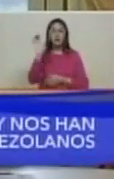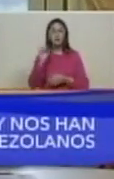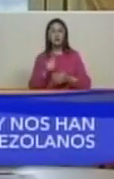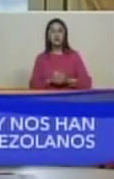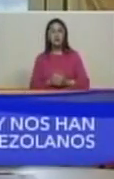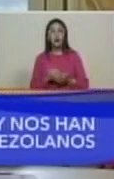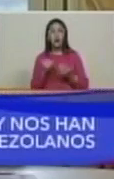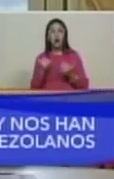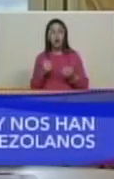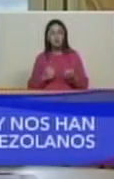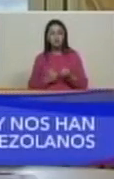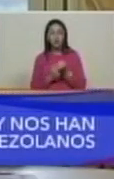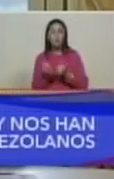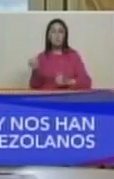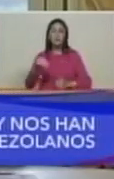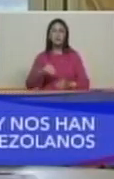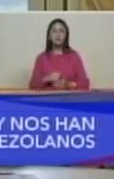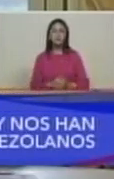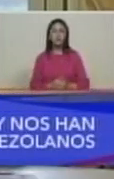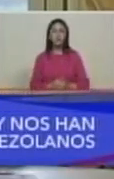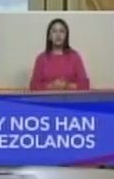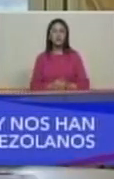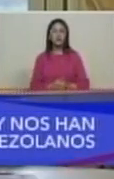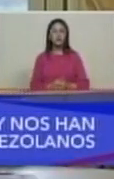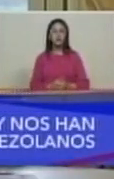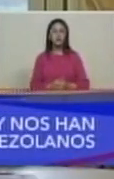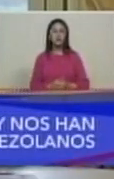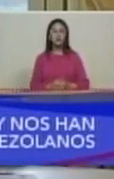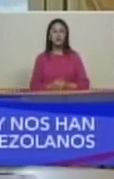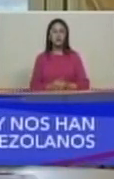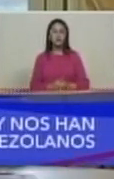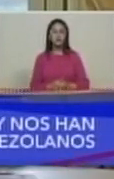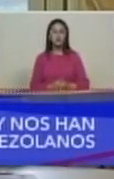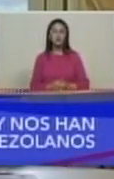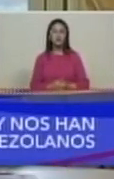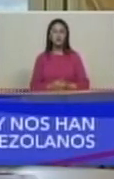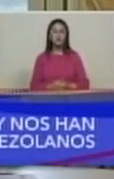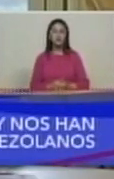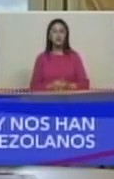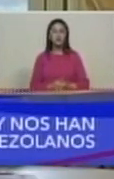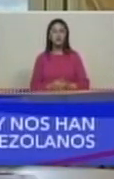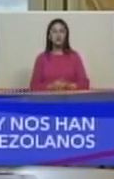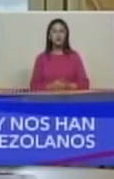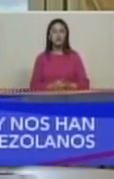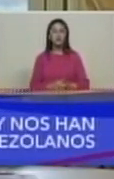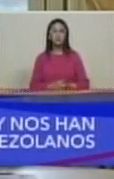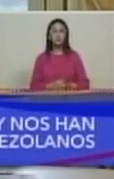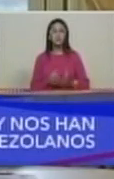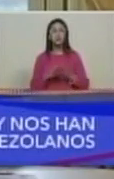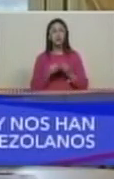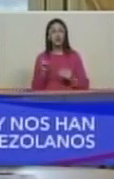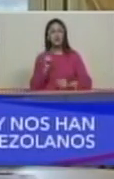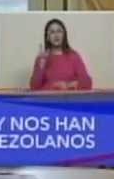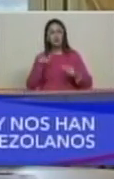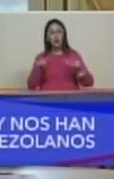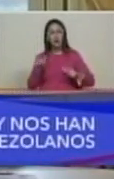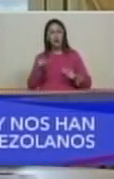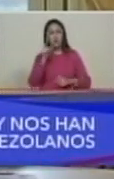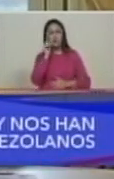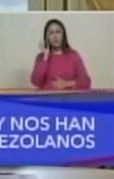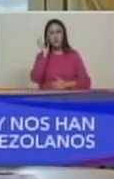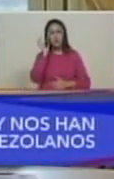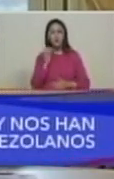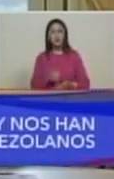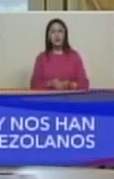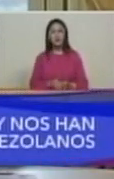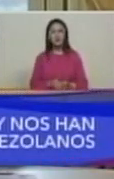que lo vamos a reforzar, con mucha inversión, para que todos aquellos venezolanos y venezolanas que